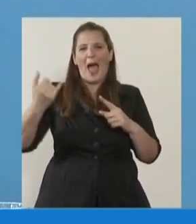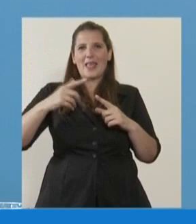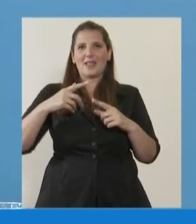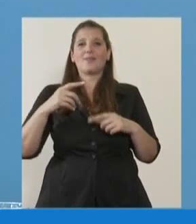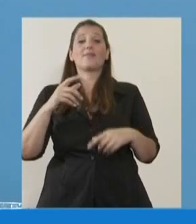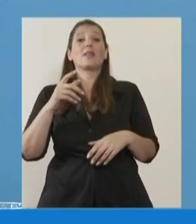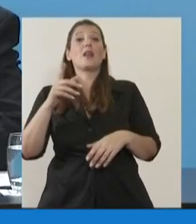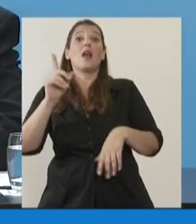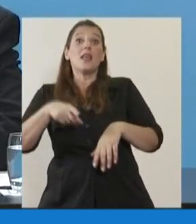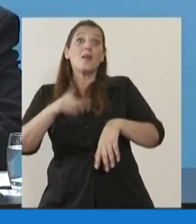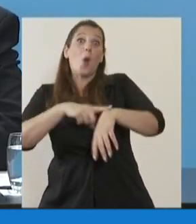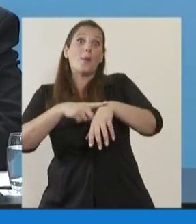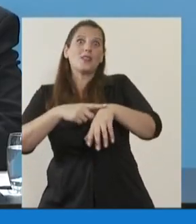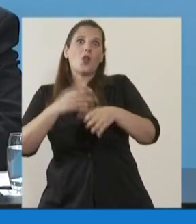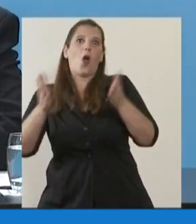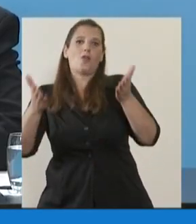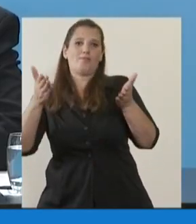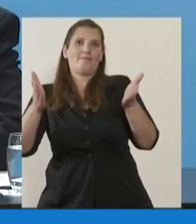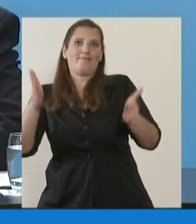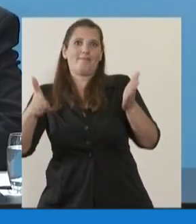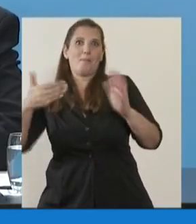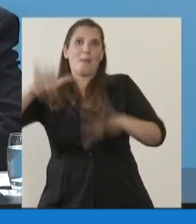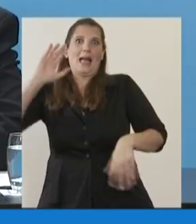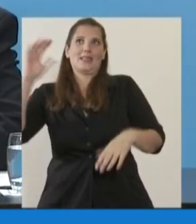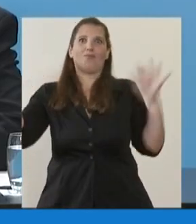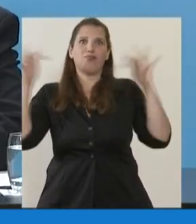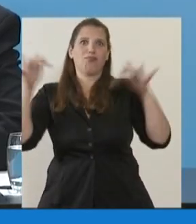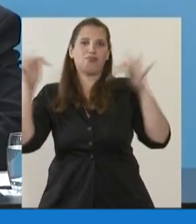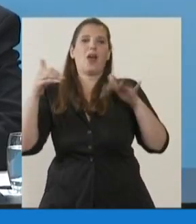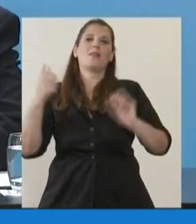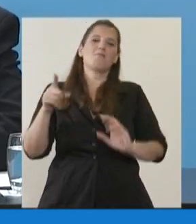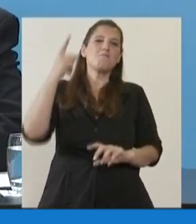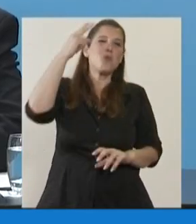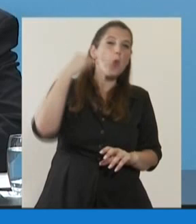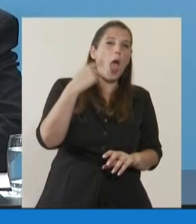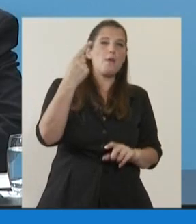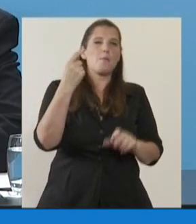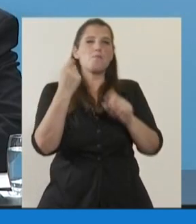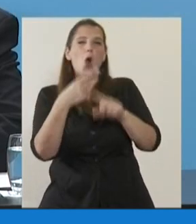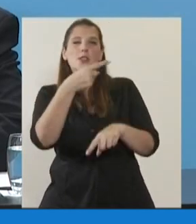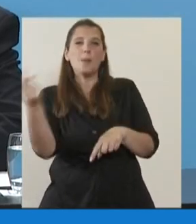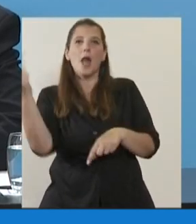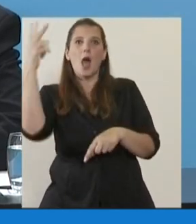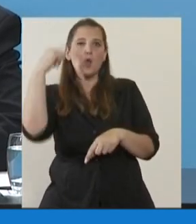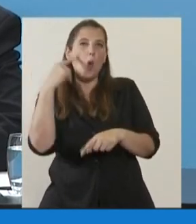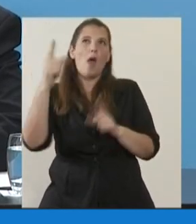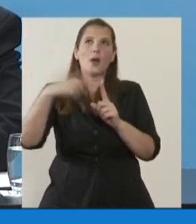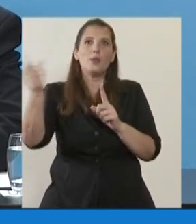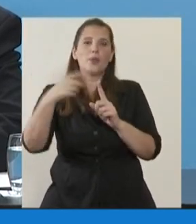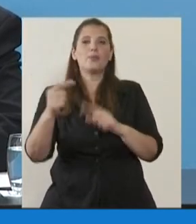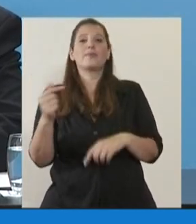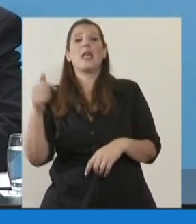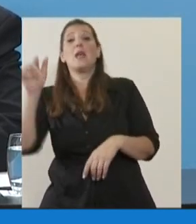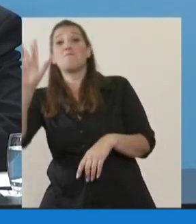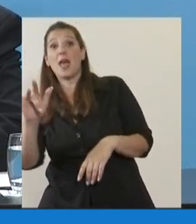Y durante la temporada alta habrá entre 7 y 9 frecuencias semanales, ¿sí? Y 2 frecuencias semanales miércoles